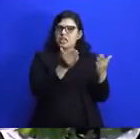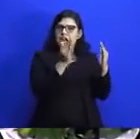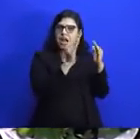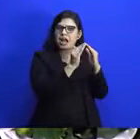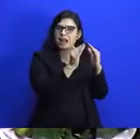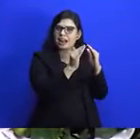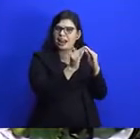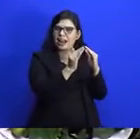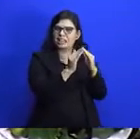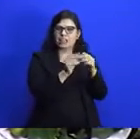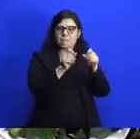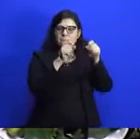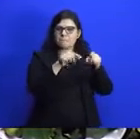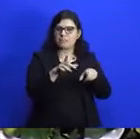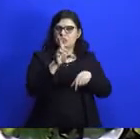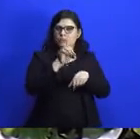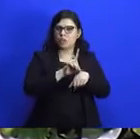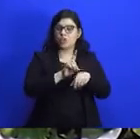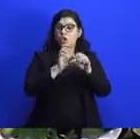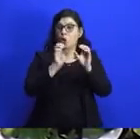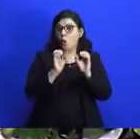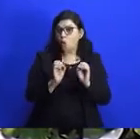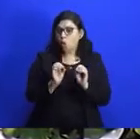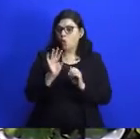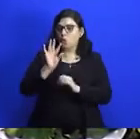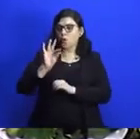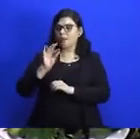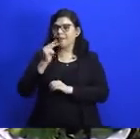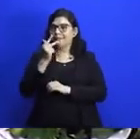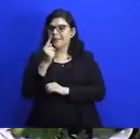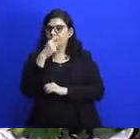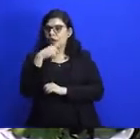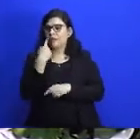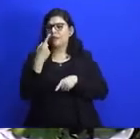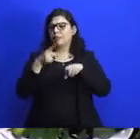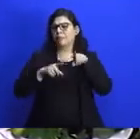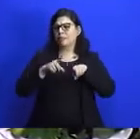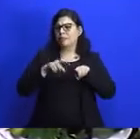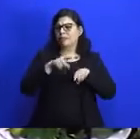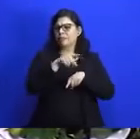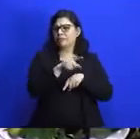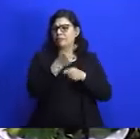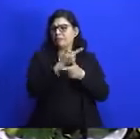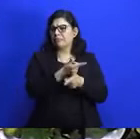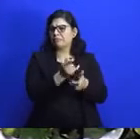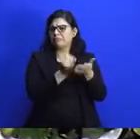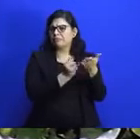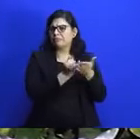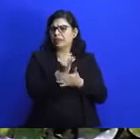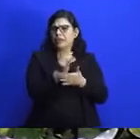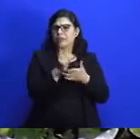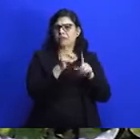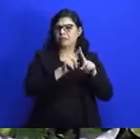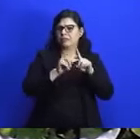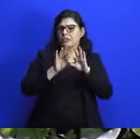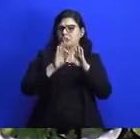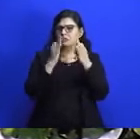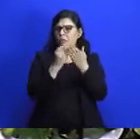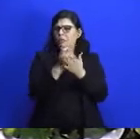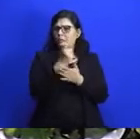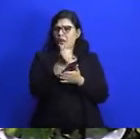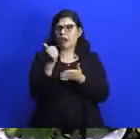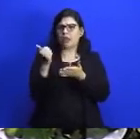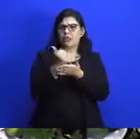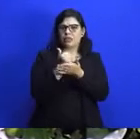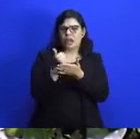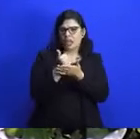entrega para el mismo día o hasta en 48 horas según su preferencia, con múltiples opciones para pagar. Eso puede ser tarjeta,